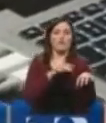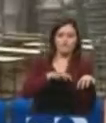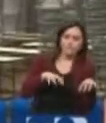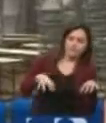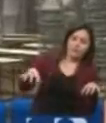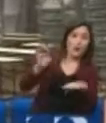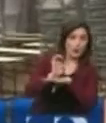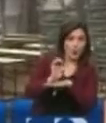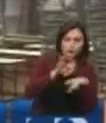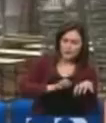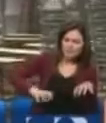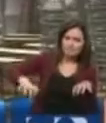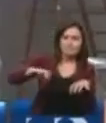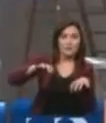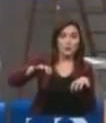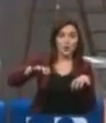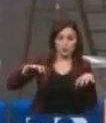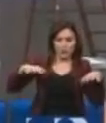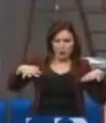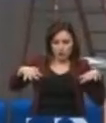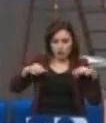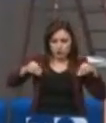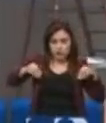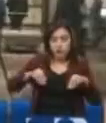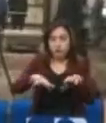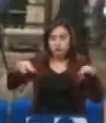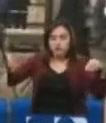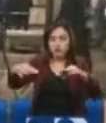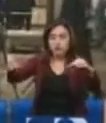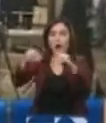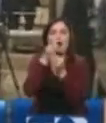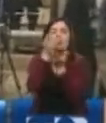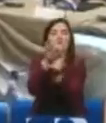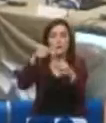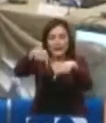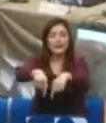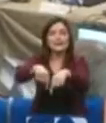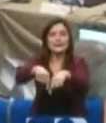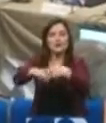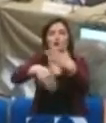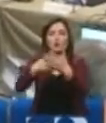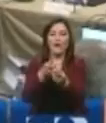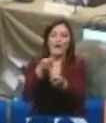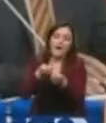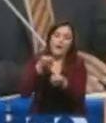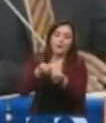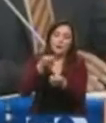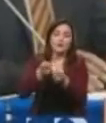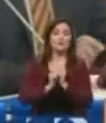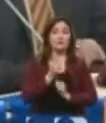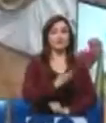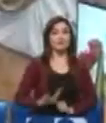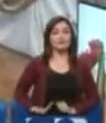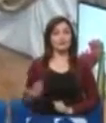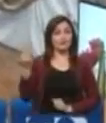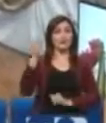también en este espacio darán a conocer los informes sobre los avances de la jornada electoral. Pero previamente también este día el presidente del CNE,